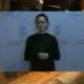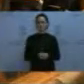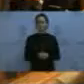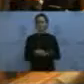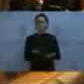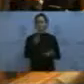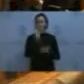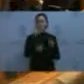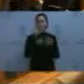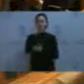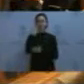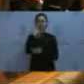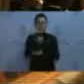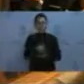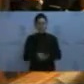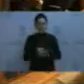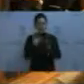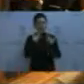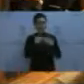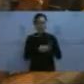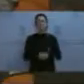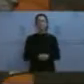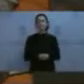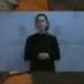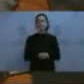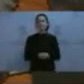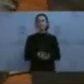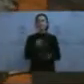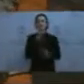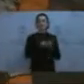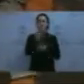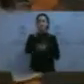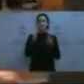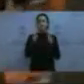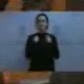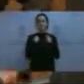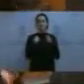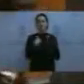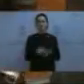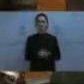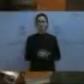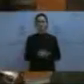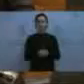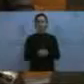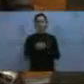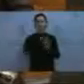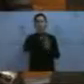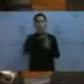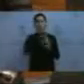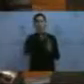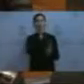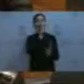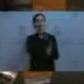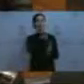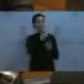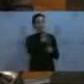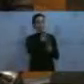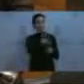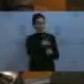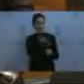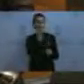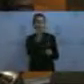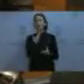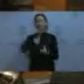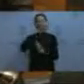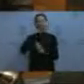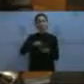Buenos días, presidente. Gracias. Buenos días, señoría. El programa al que usted se refiere forma parte